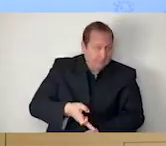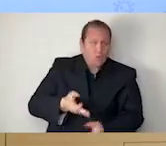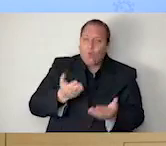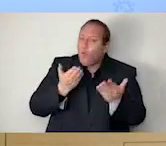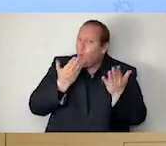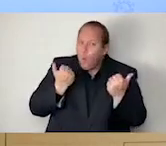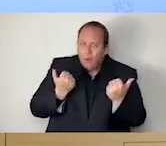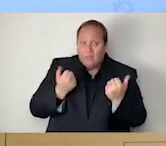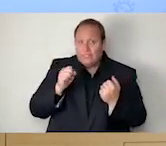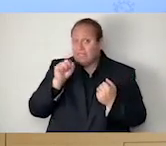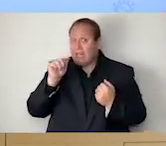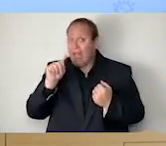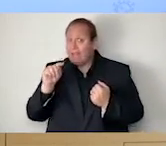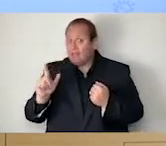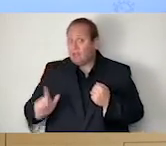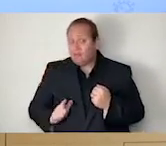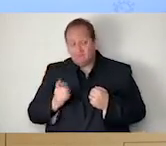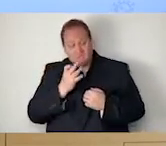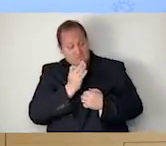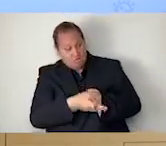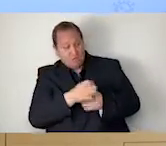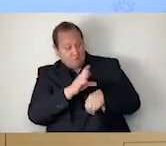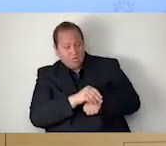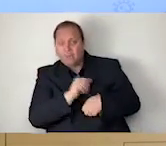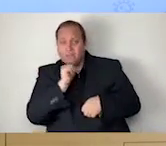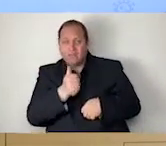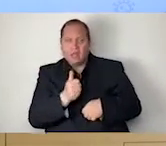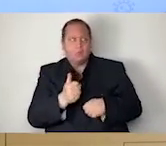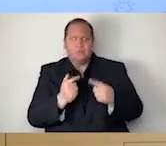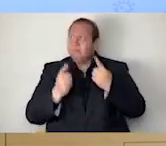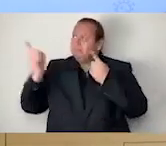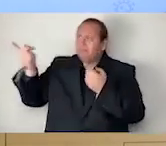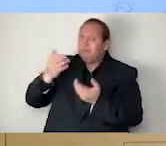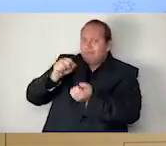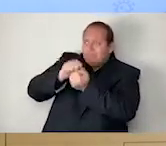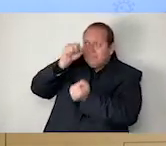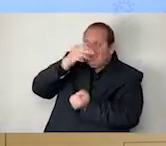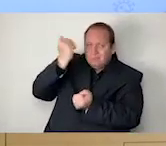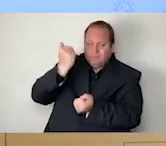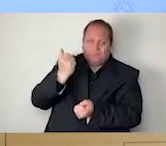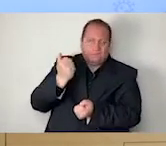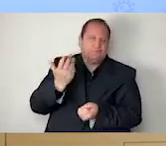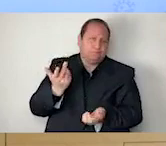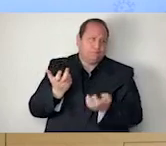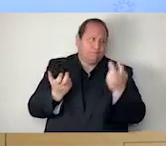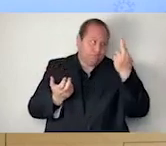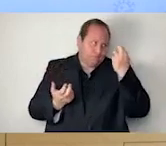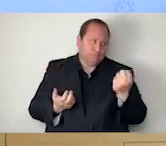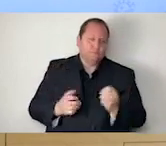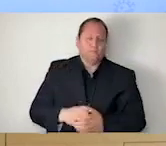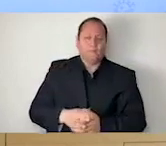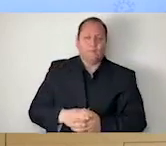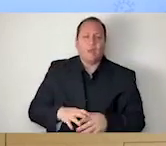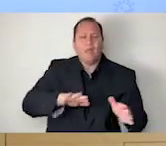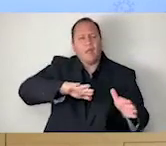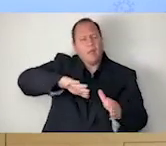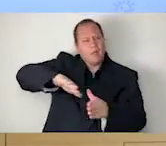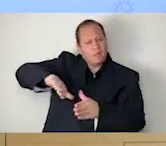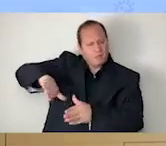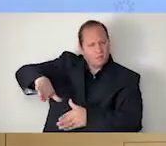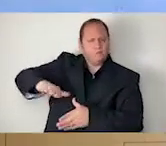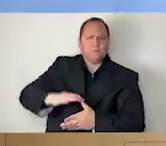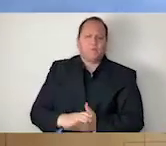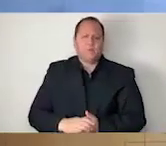páginas que no están autorizadas cuando menos no por esas y no tiene conocimiento la fiscalía por otro